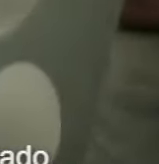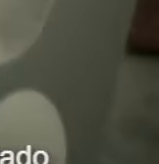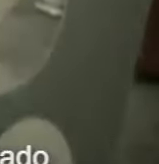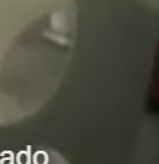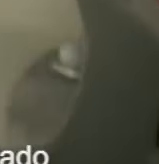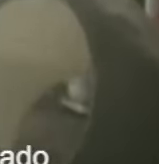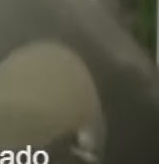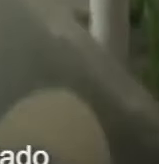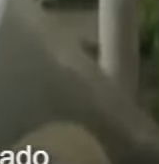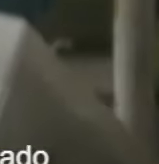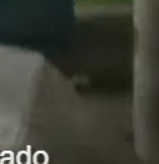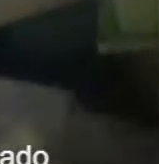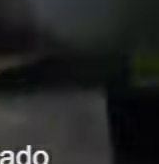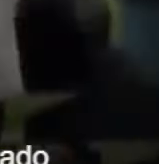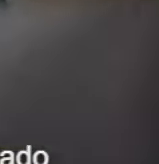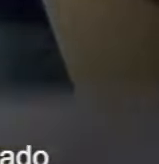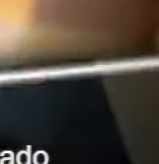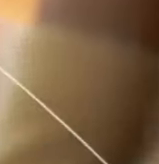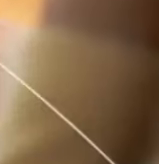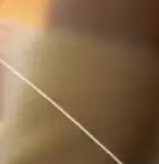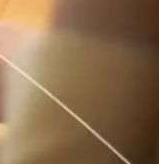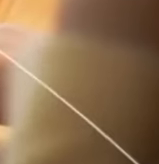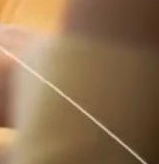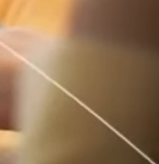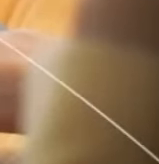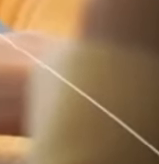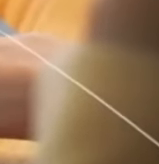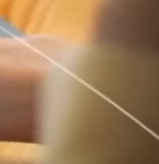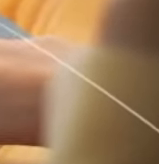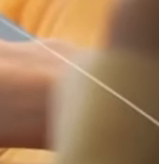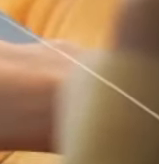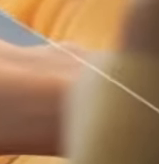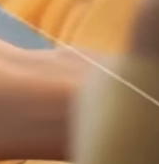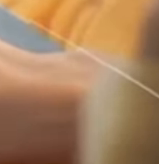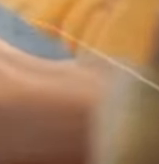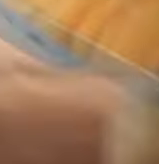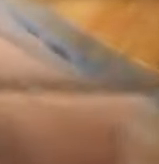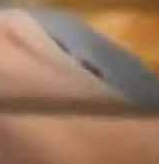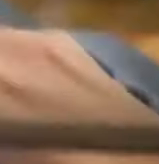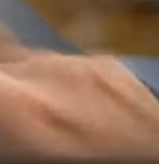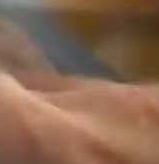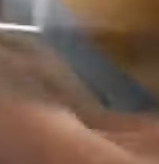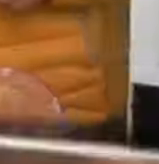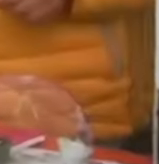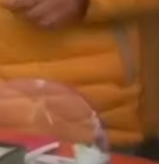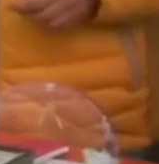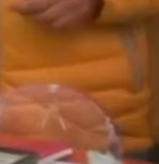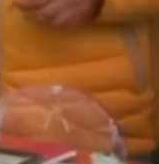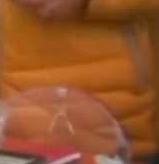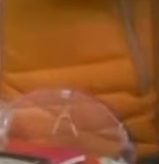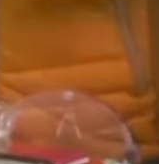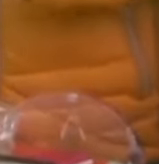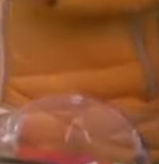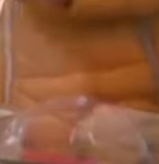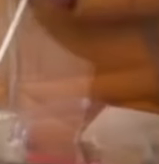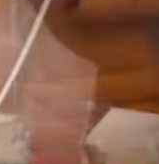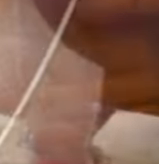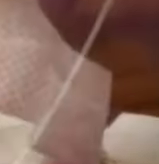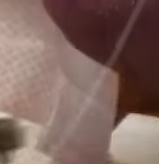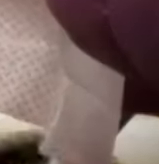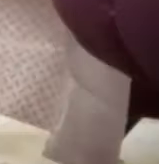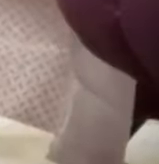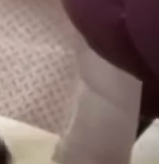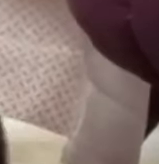Participemos en la construcción del futuro que queremos para nuestro Estado. Infórmate sobre las propuestas de las candidatas y los candidatos que mejor representen tus valores e